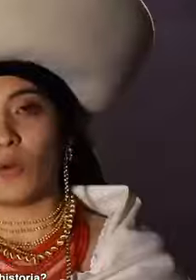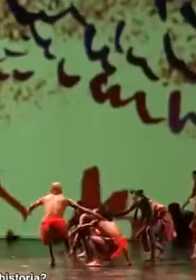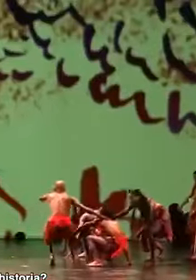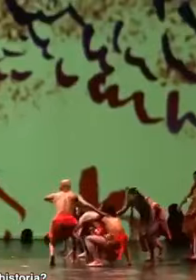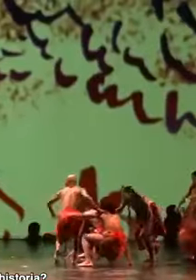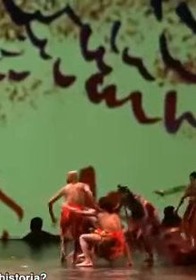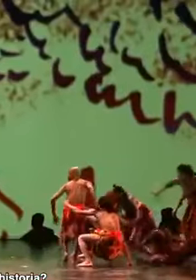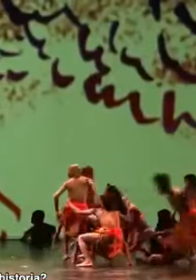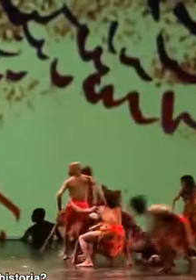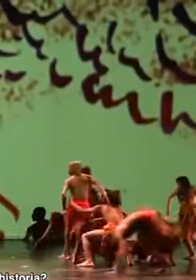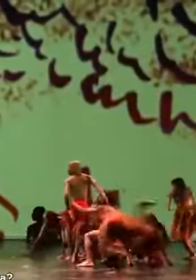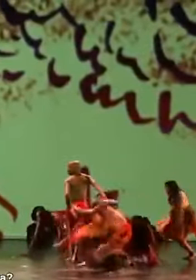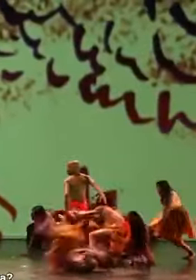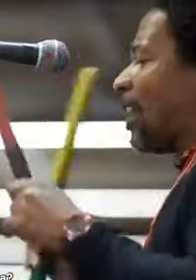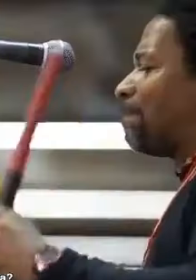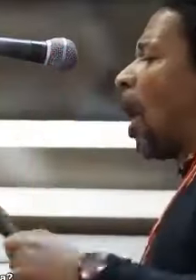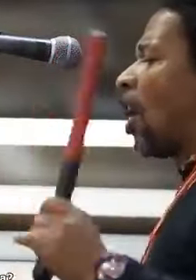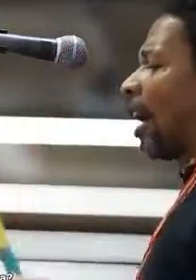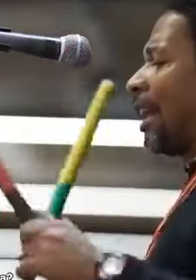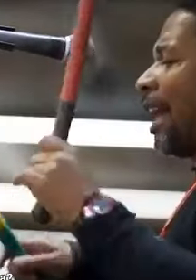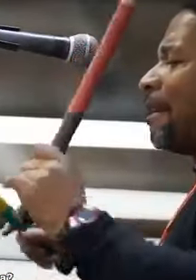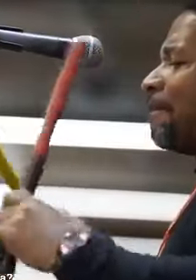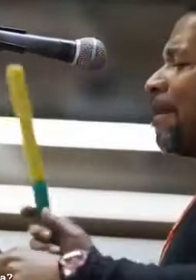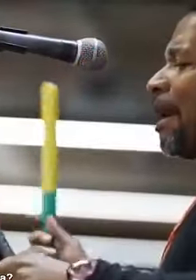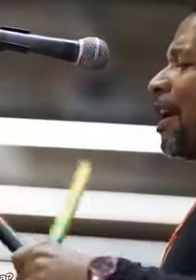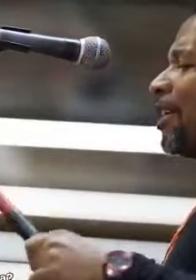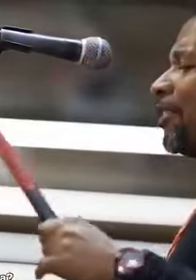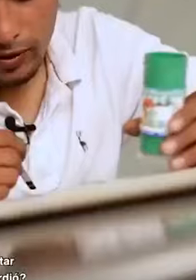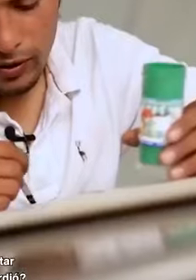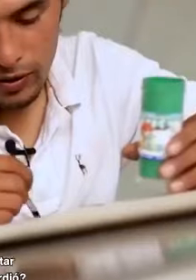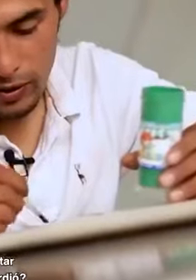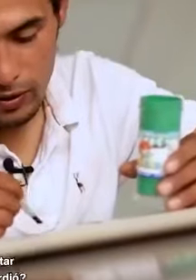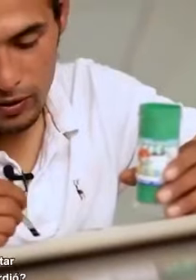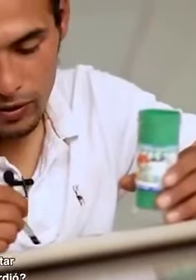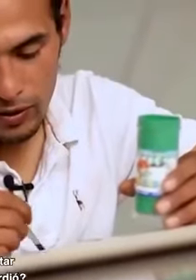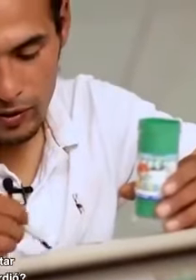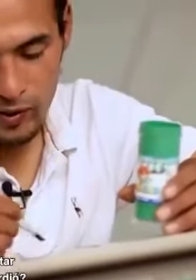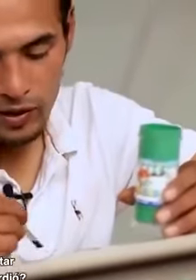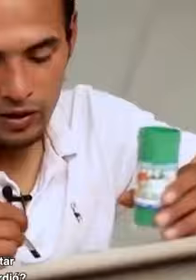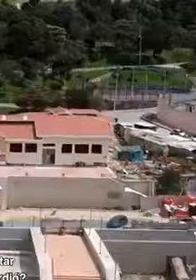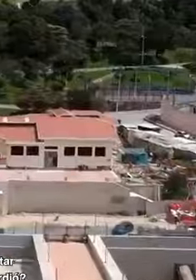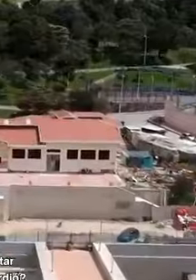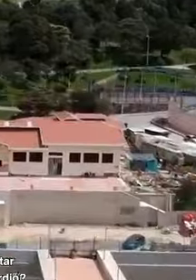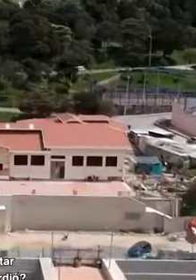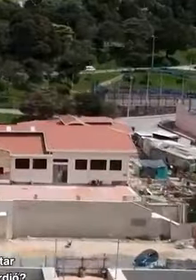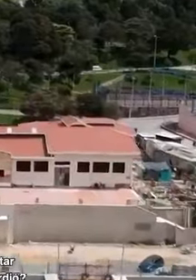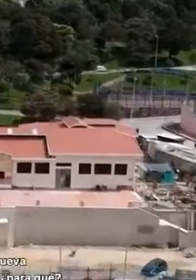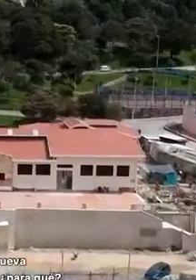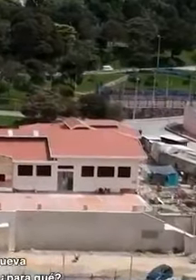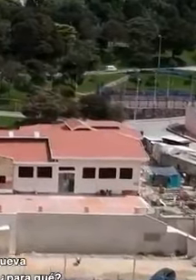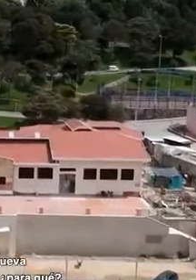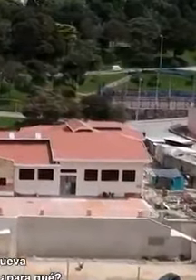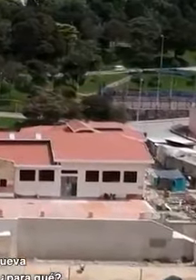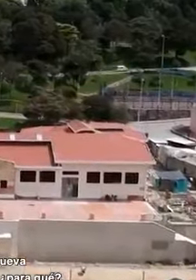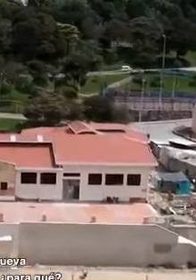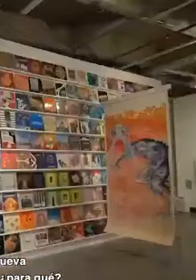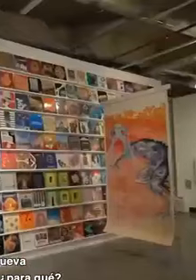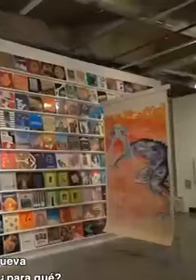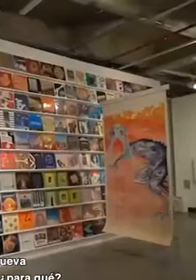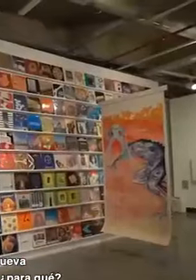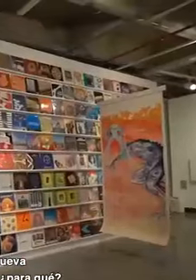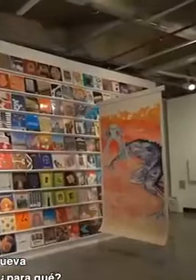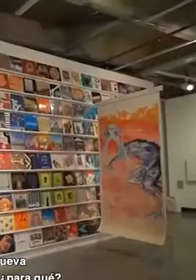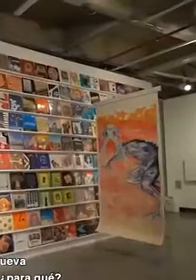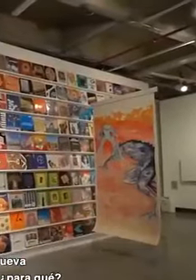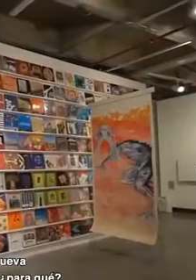reconocer nuestra historia? ¿Para qué la raza? ¿Para qué rescatar una voz que se perdió o construir una nueva